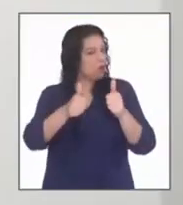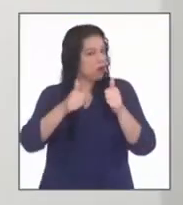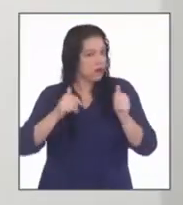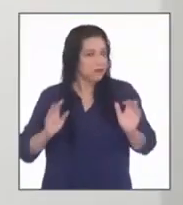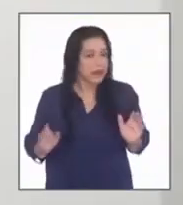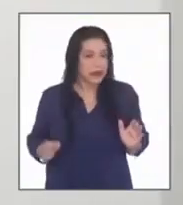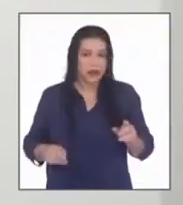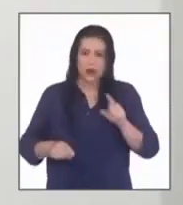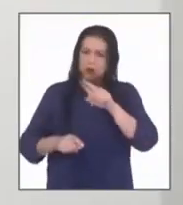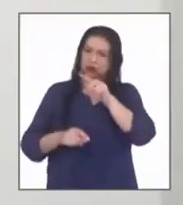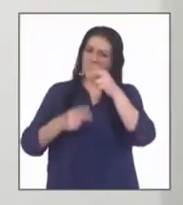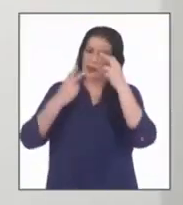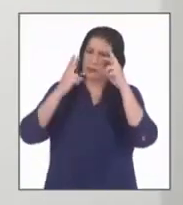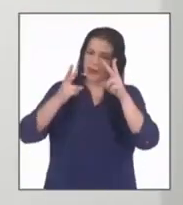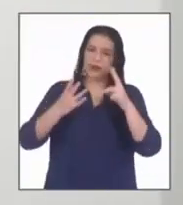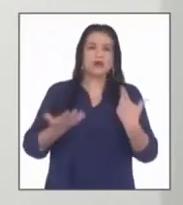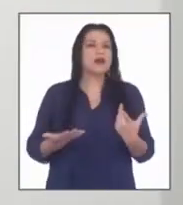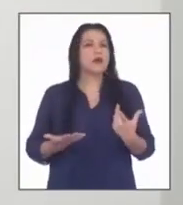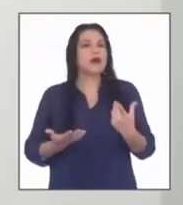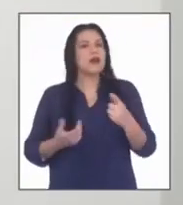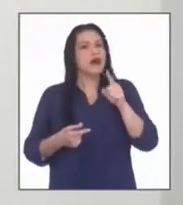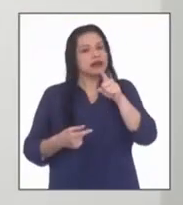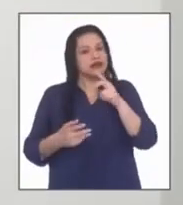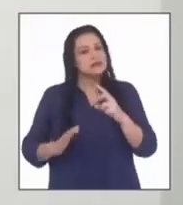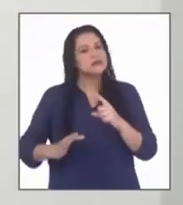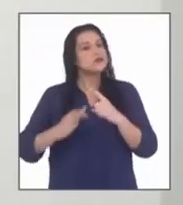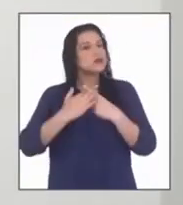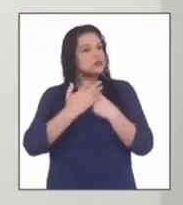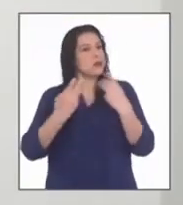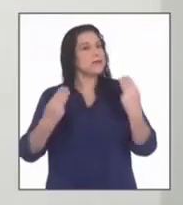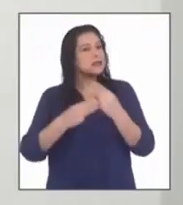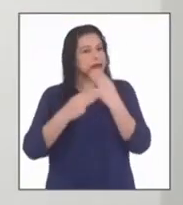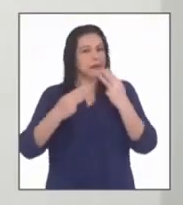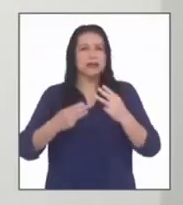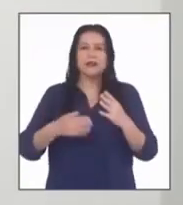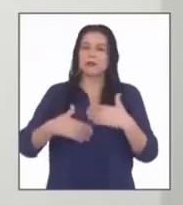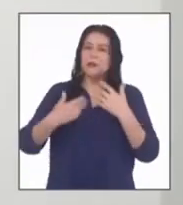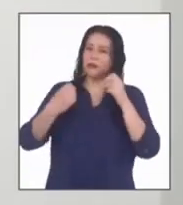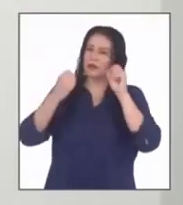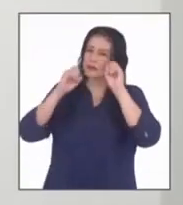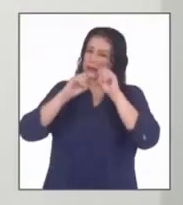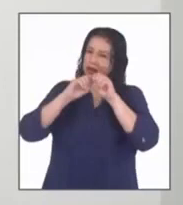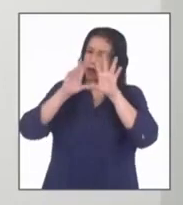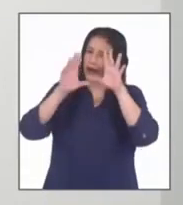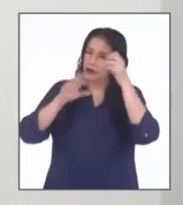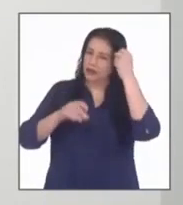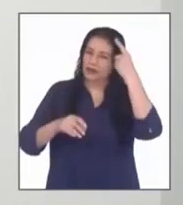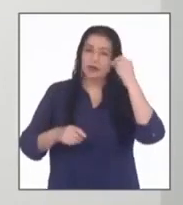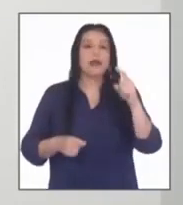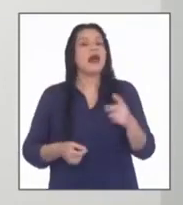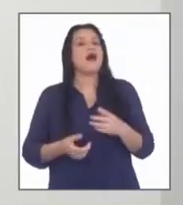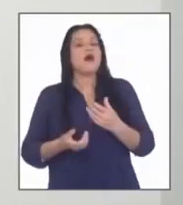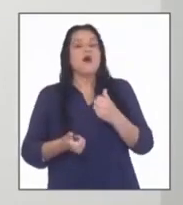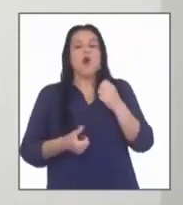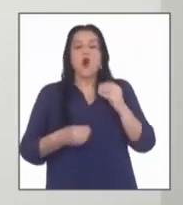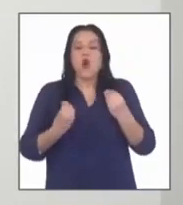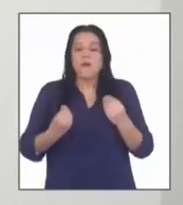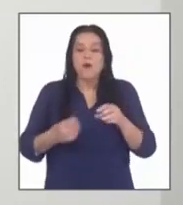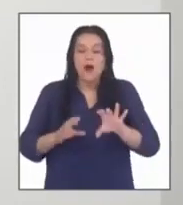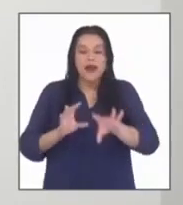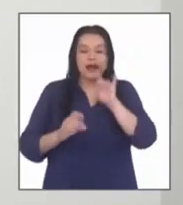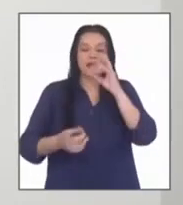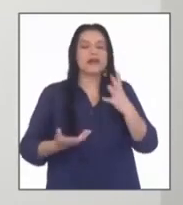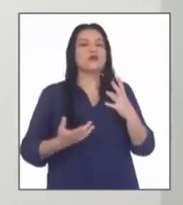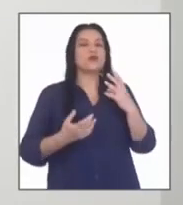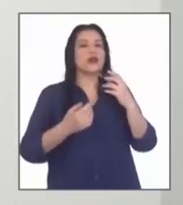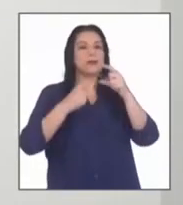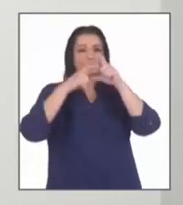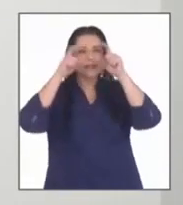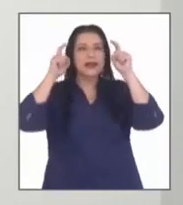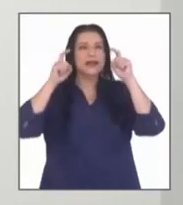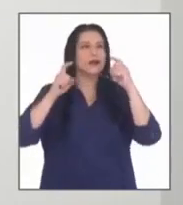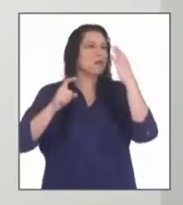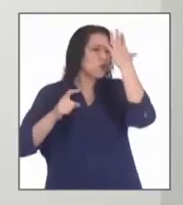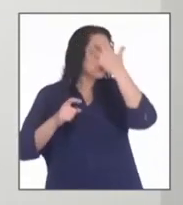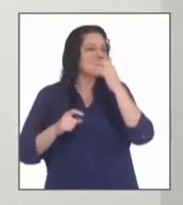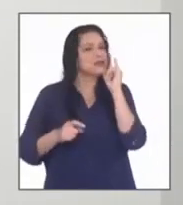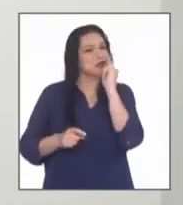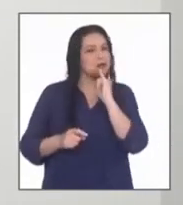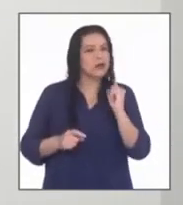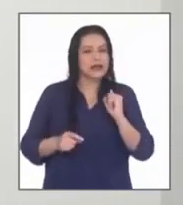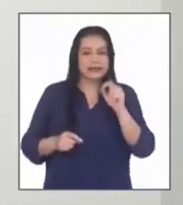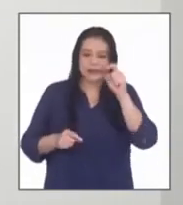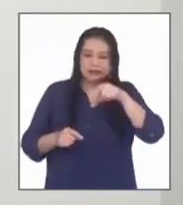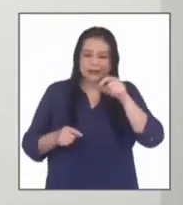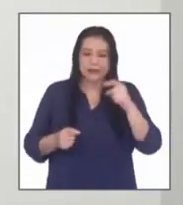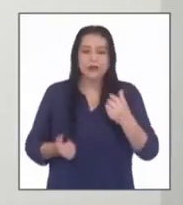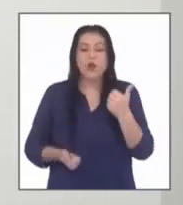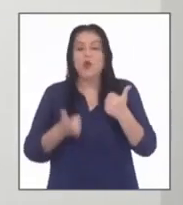Excelente. ¿Se dan cuenta de que mediante esta situación nos queda claro que en lugar de elegir una mascarilla con un lindo diseño, debemos optar por